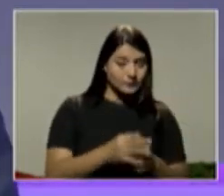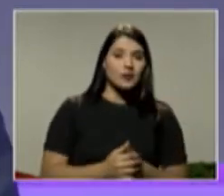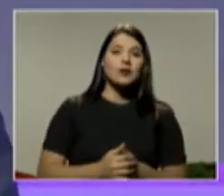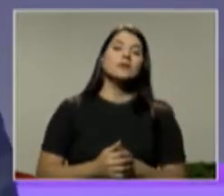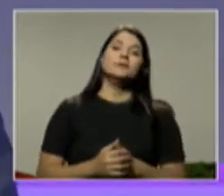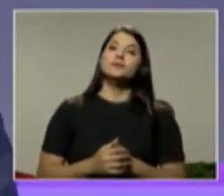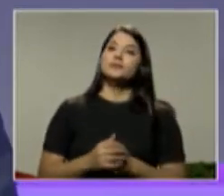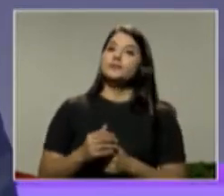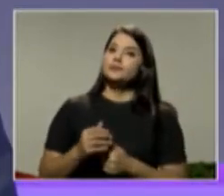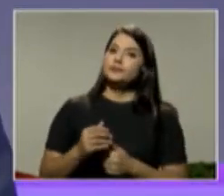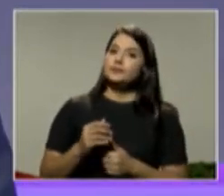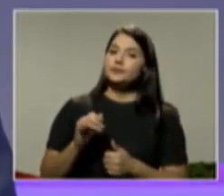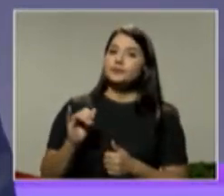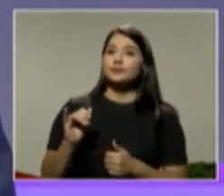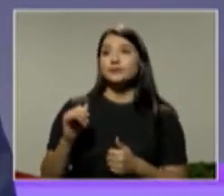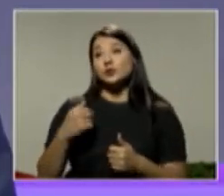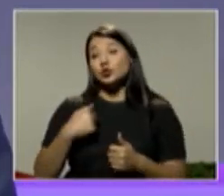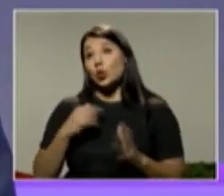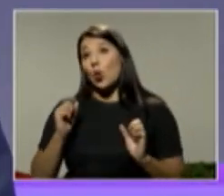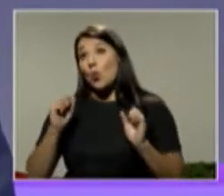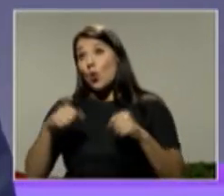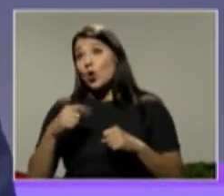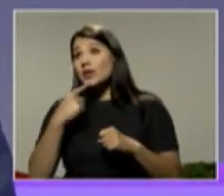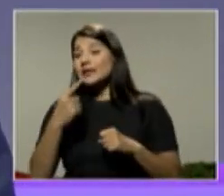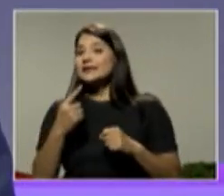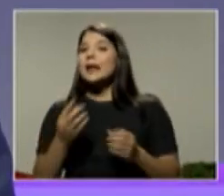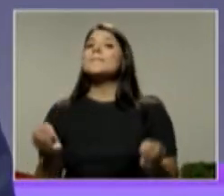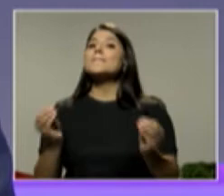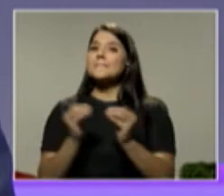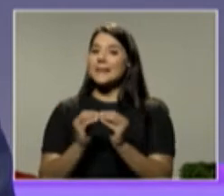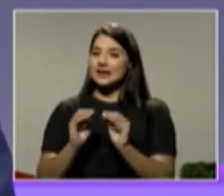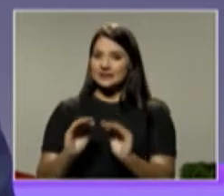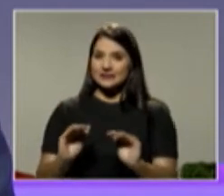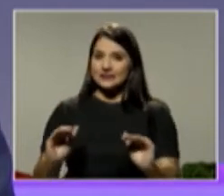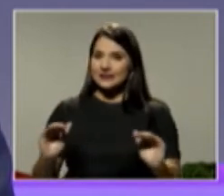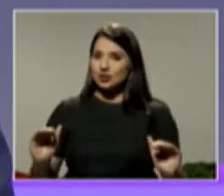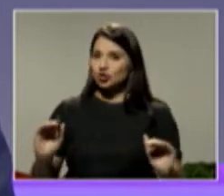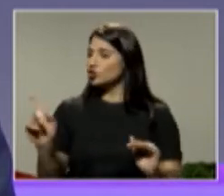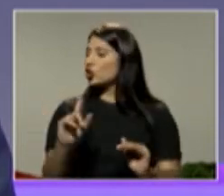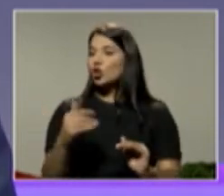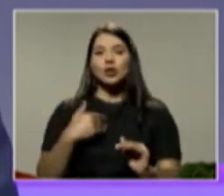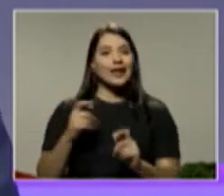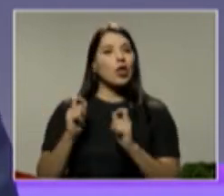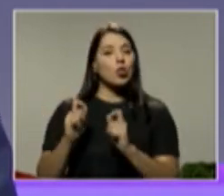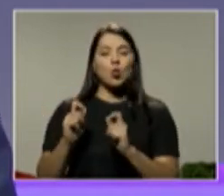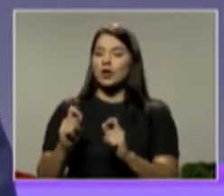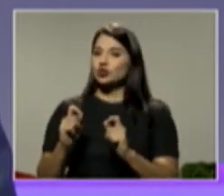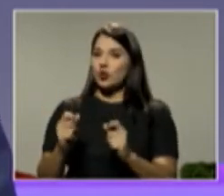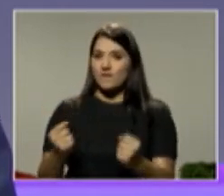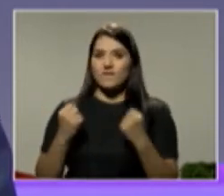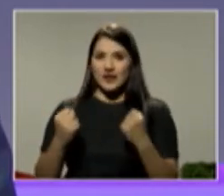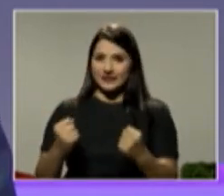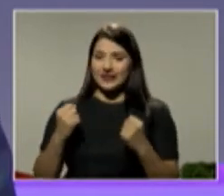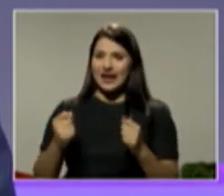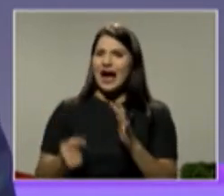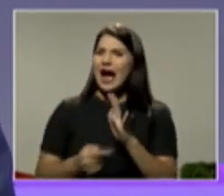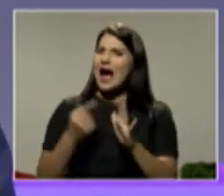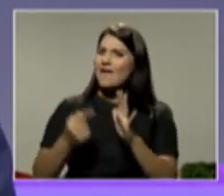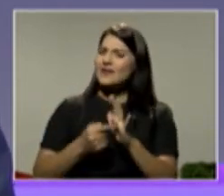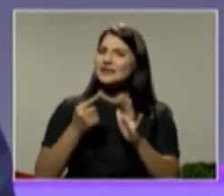una manera temeraria me atrevería a decir que es mayor el porcentaje de niños que no reciben educación física. A veces las estadísticas que nos dan